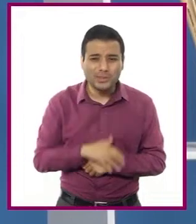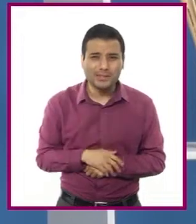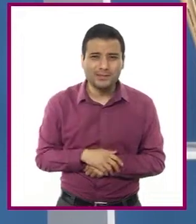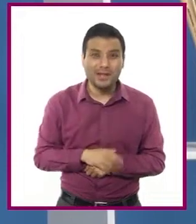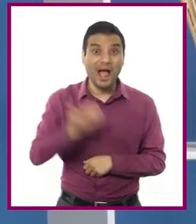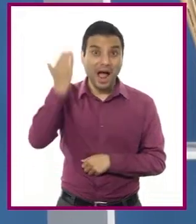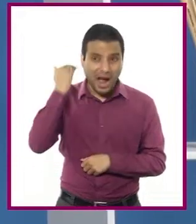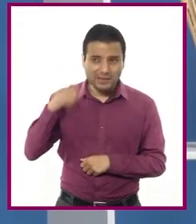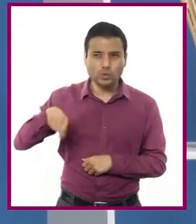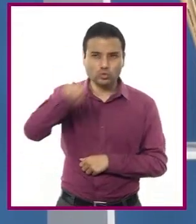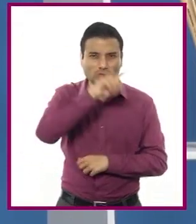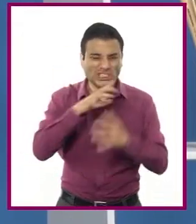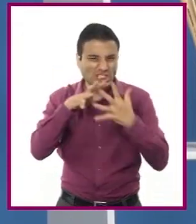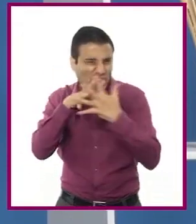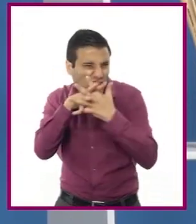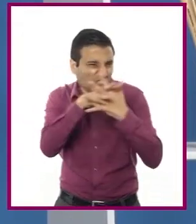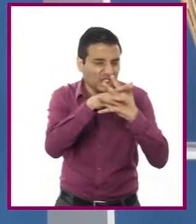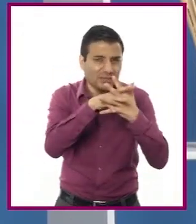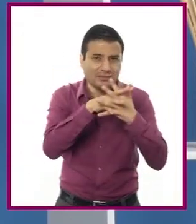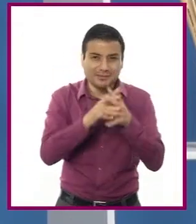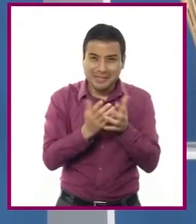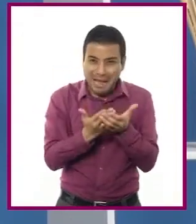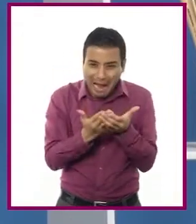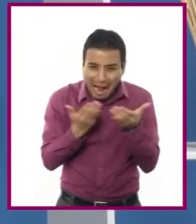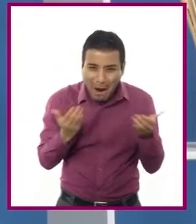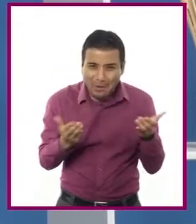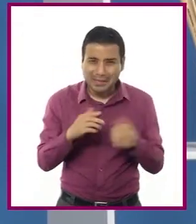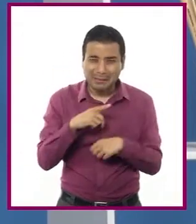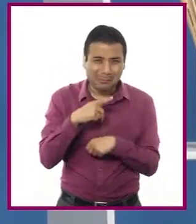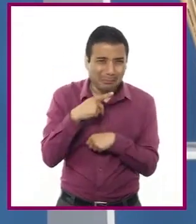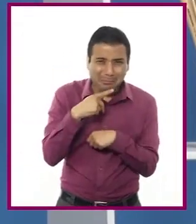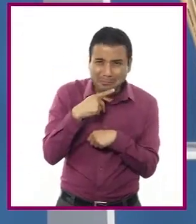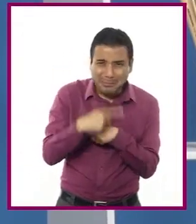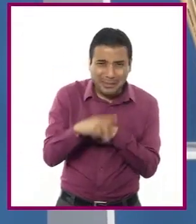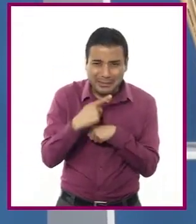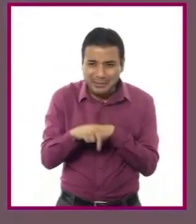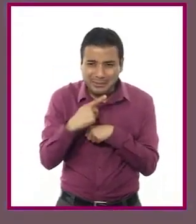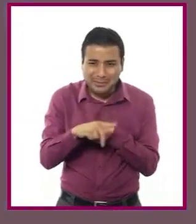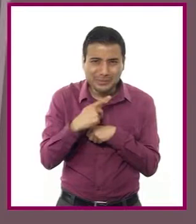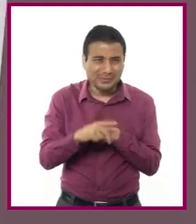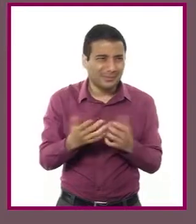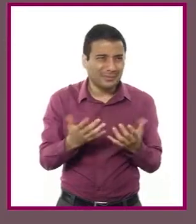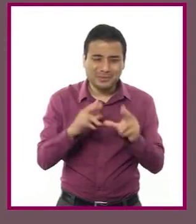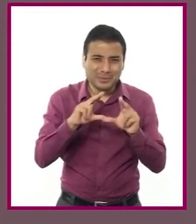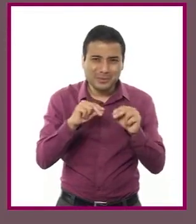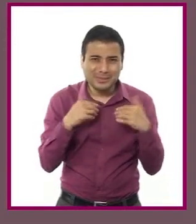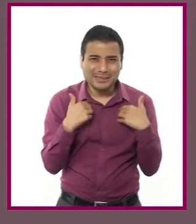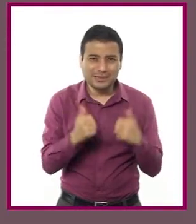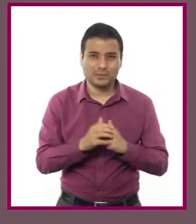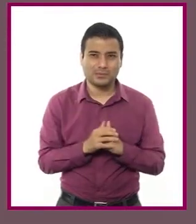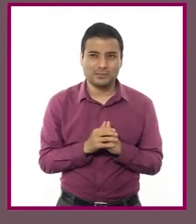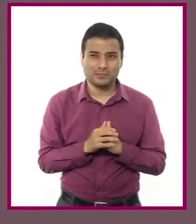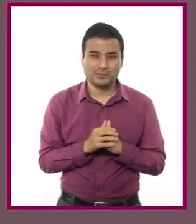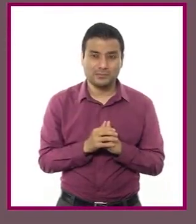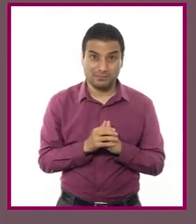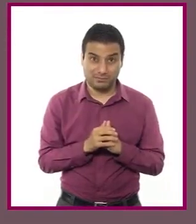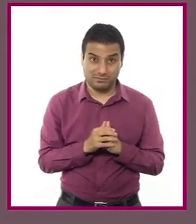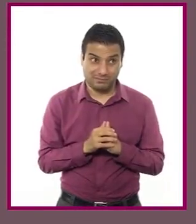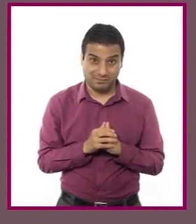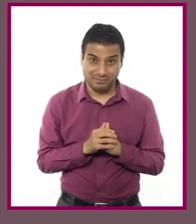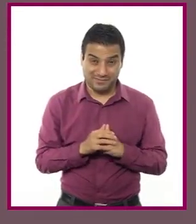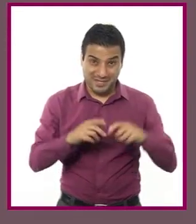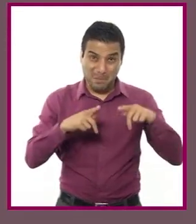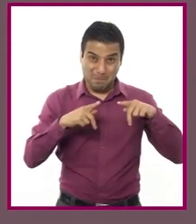y sobrevivíamos. Aquí nunca estás seguro de qué pasa. El hombre no cambia en la guerra. El